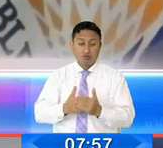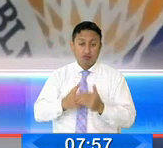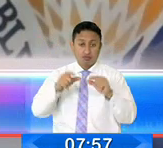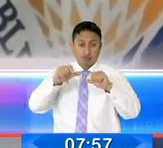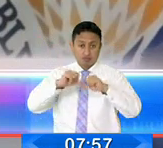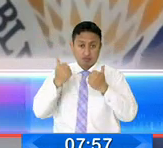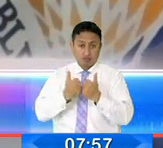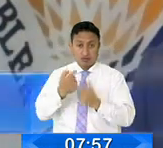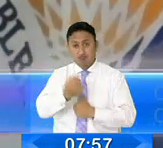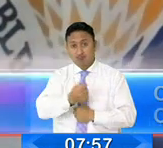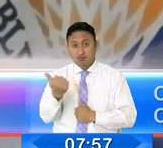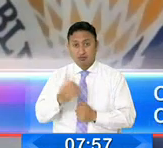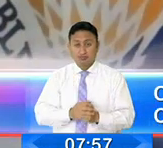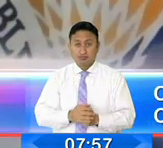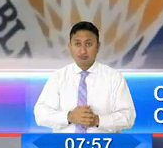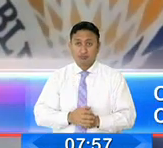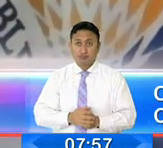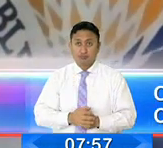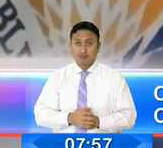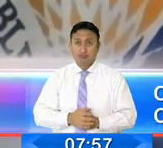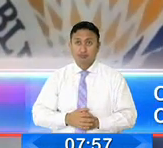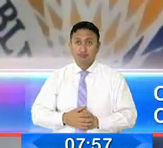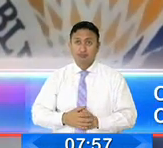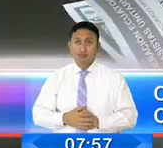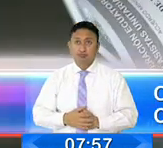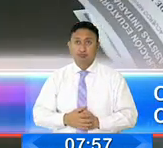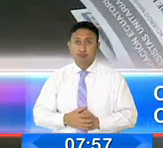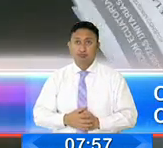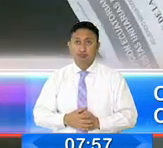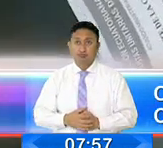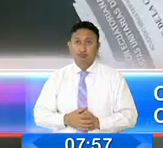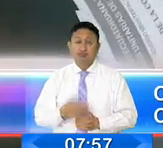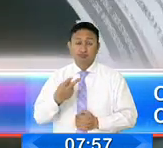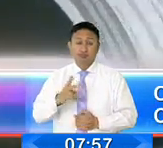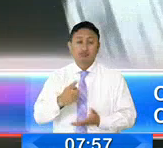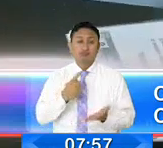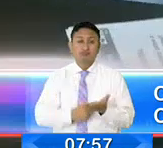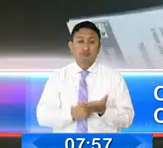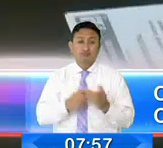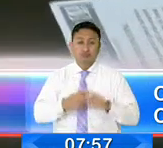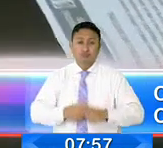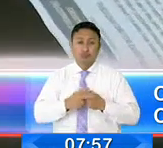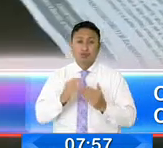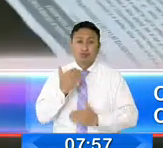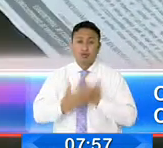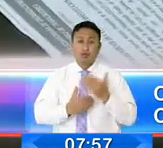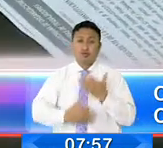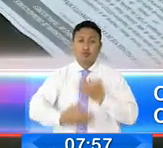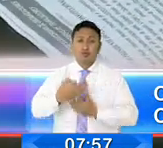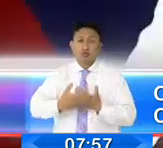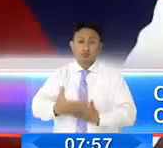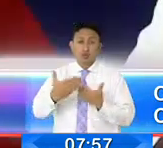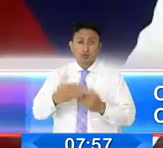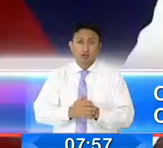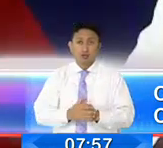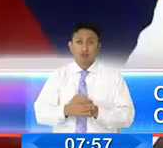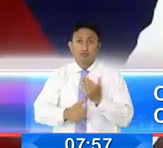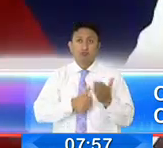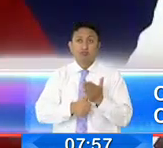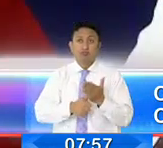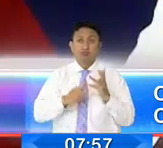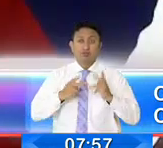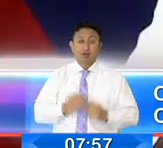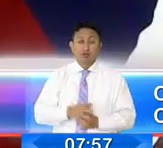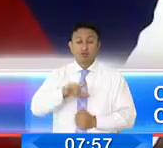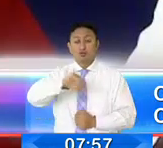de destitución como lo hizo con los demás asambleas. También se analiza empezar procesos de juicios políticos contra el actual ministro de Salud, Juan